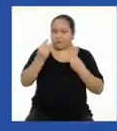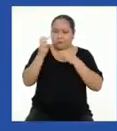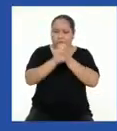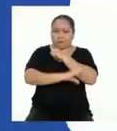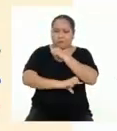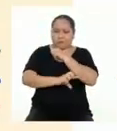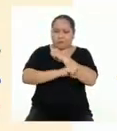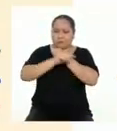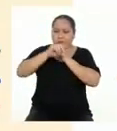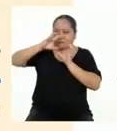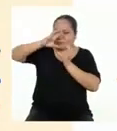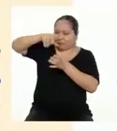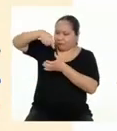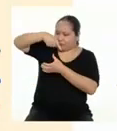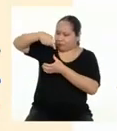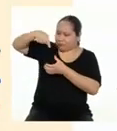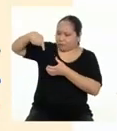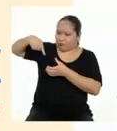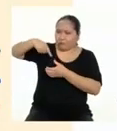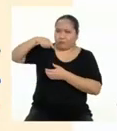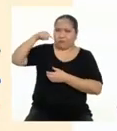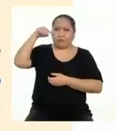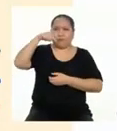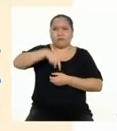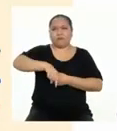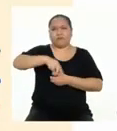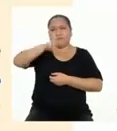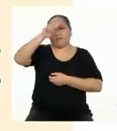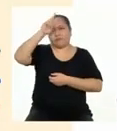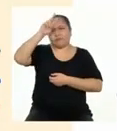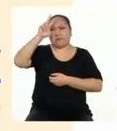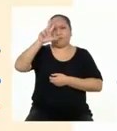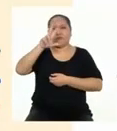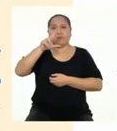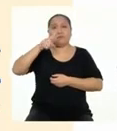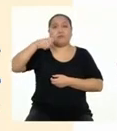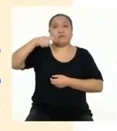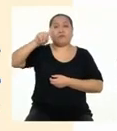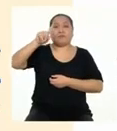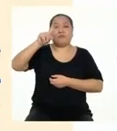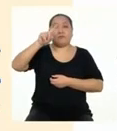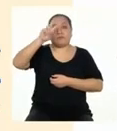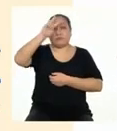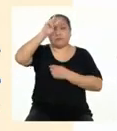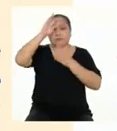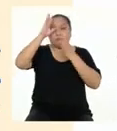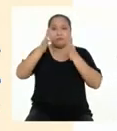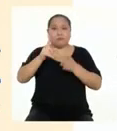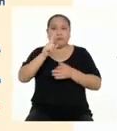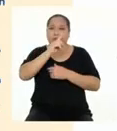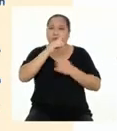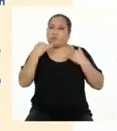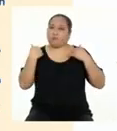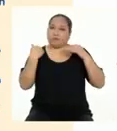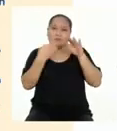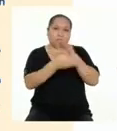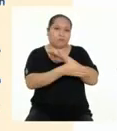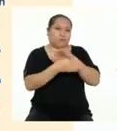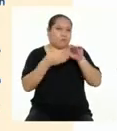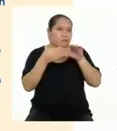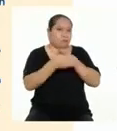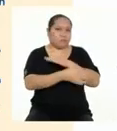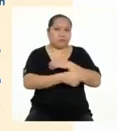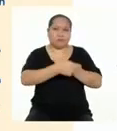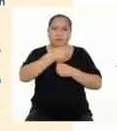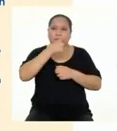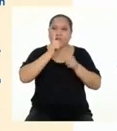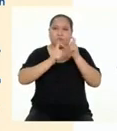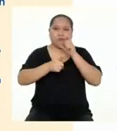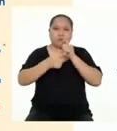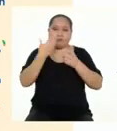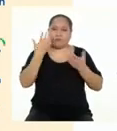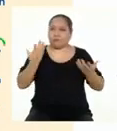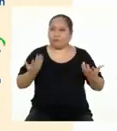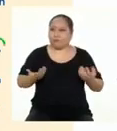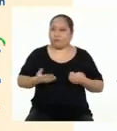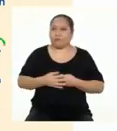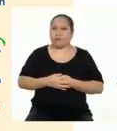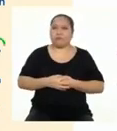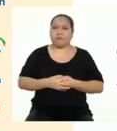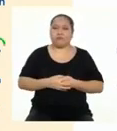mundo. En Perú, 3 millones de peruanos no tienen acceso a agua potable por red